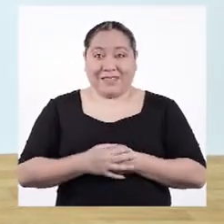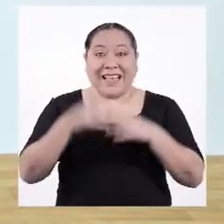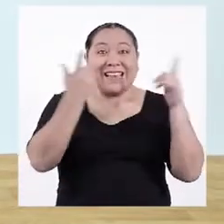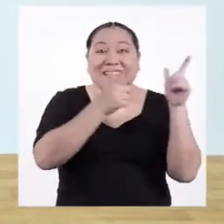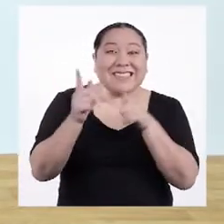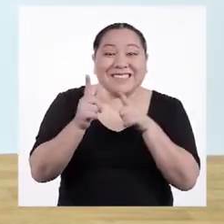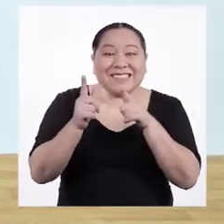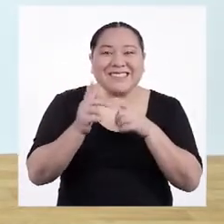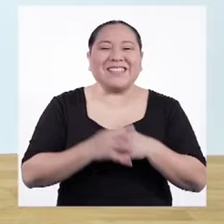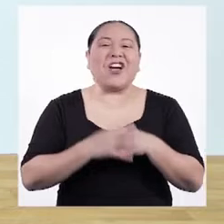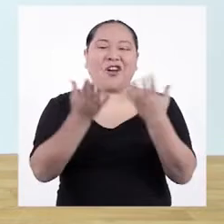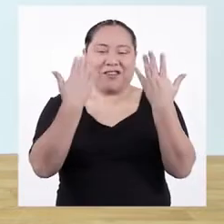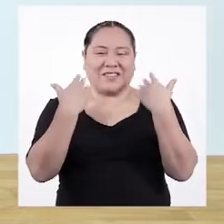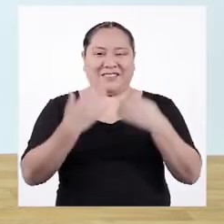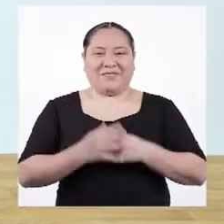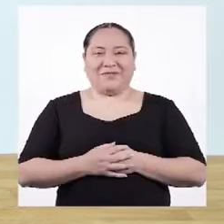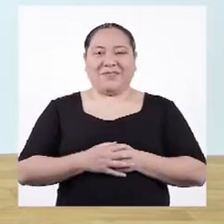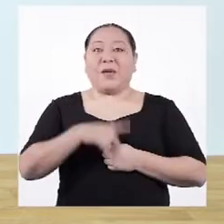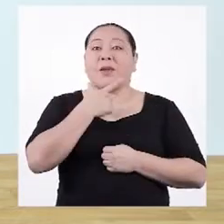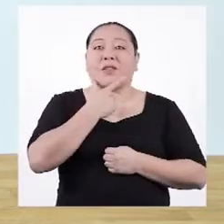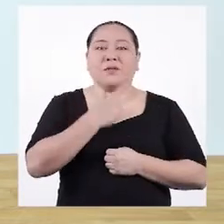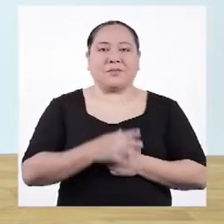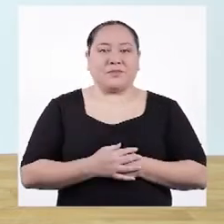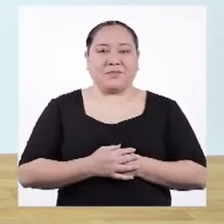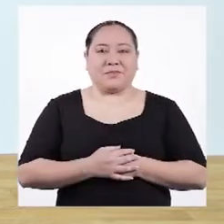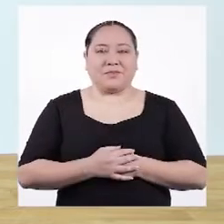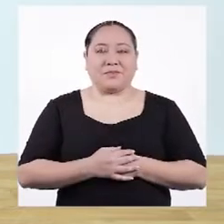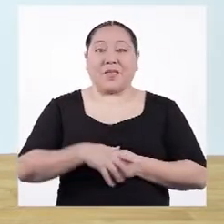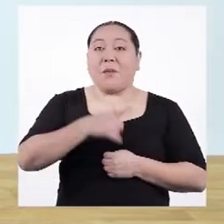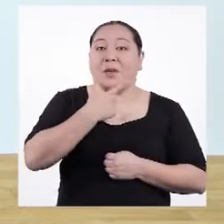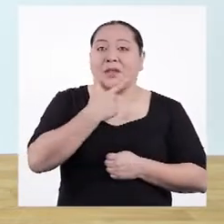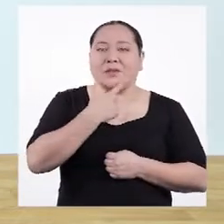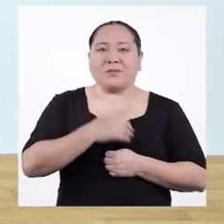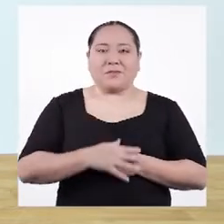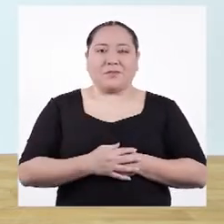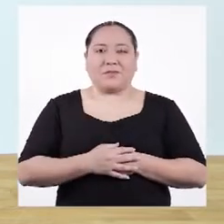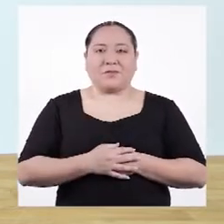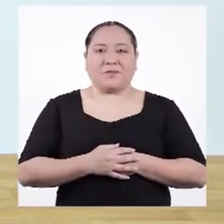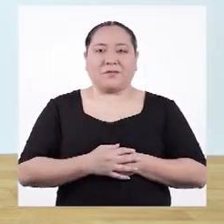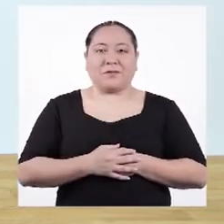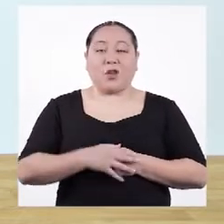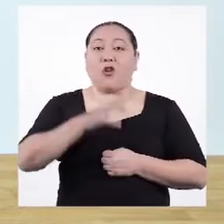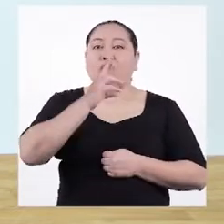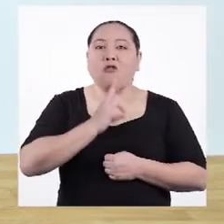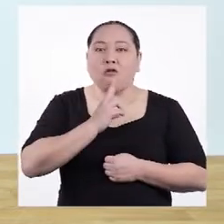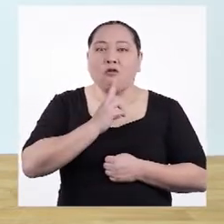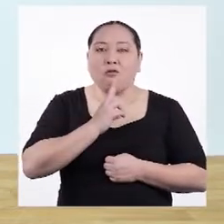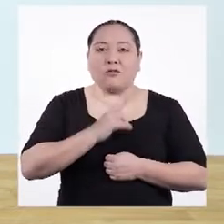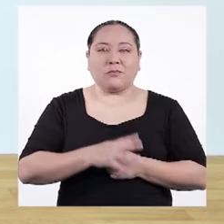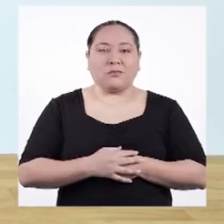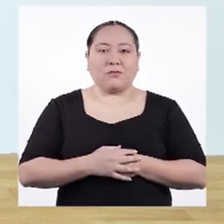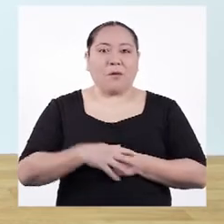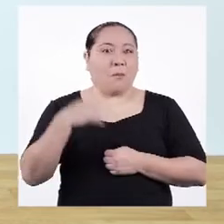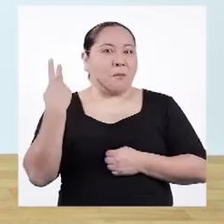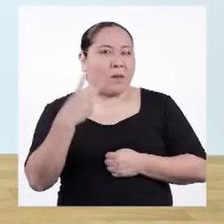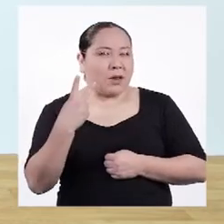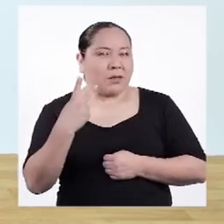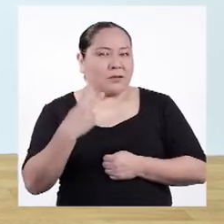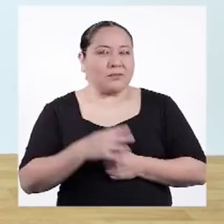¿Están listos? Vamos. Amarillo. Amarillo. Rojo.